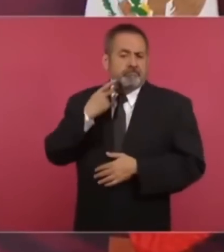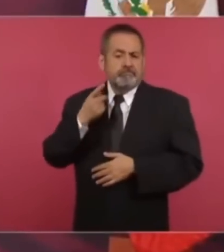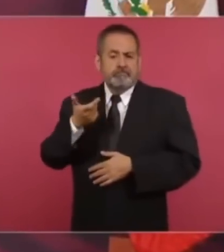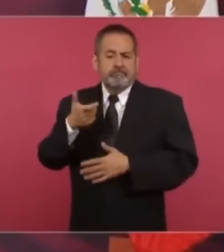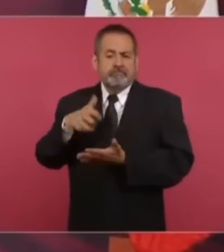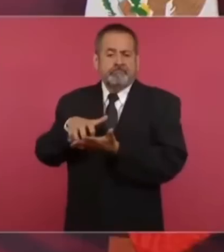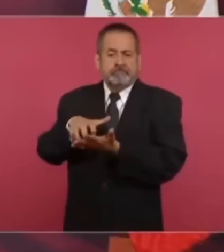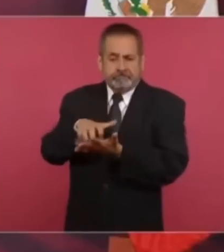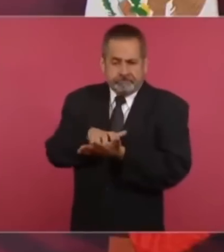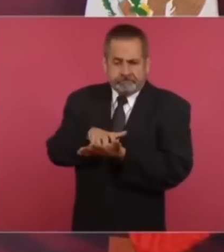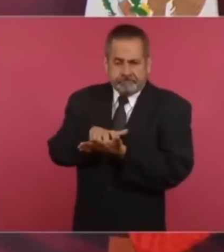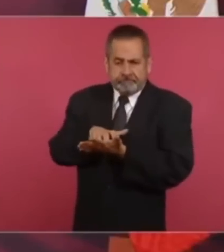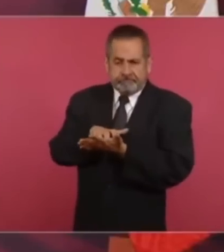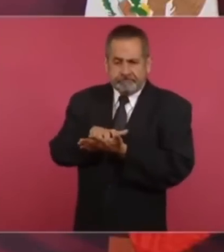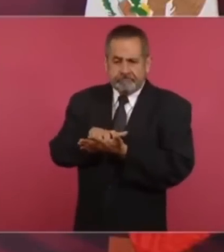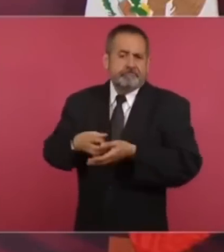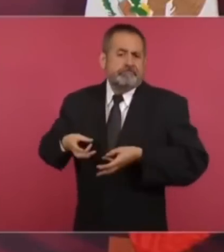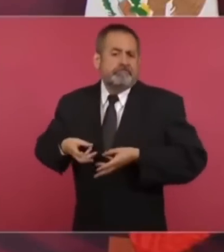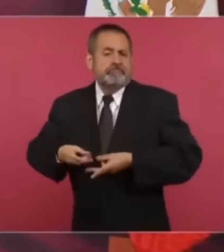austeridad republicana.